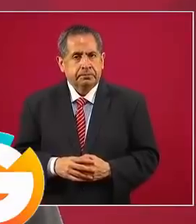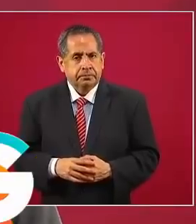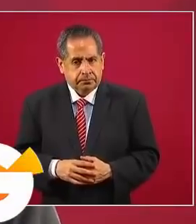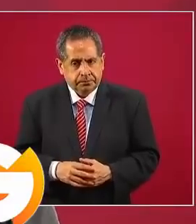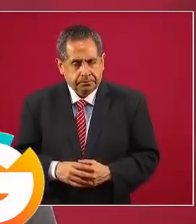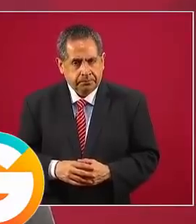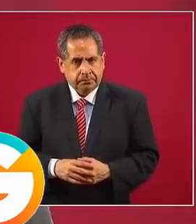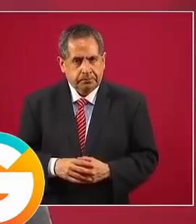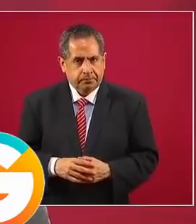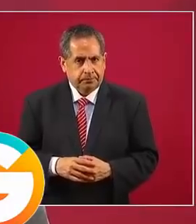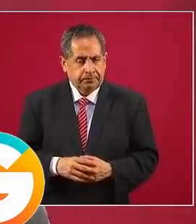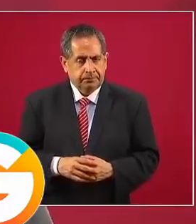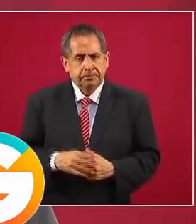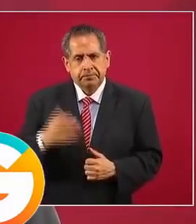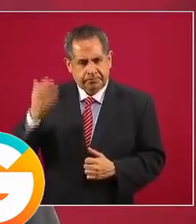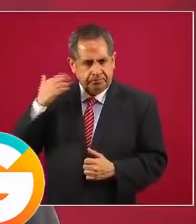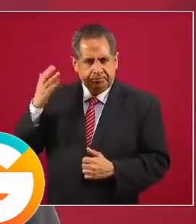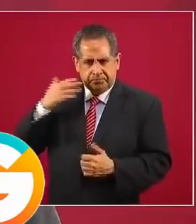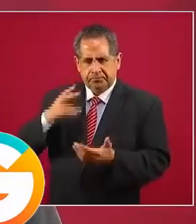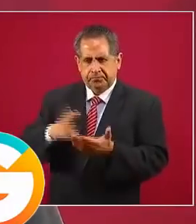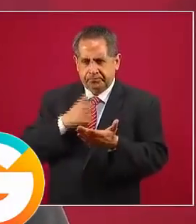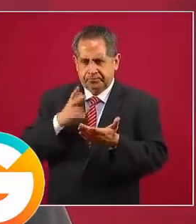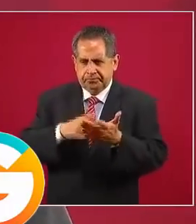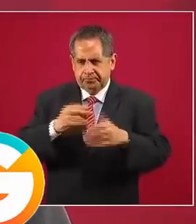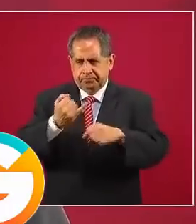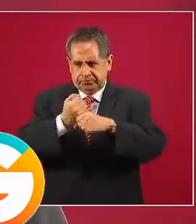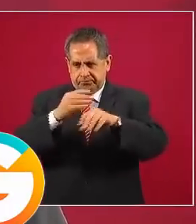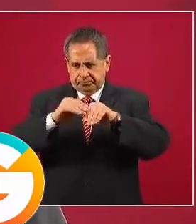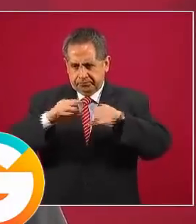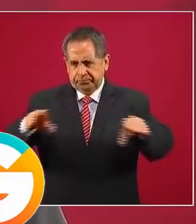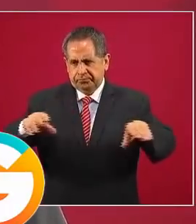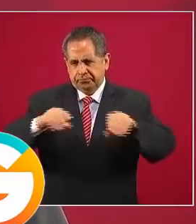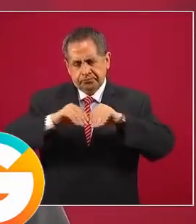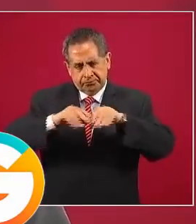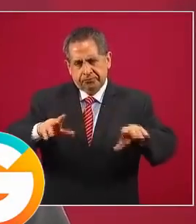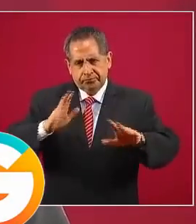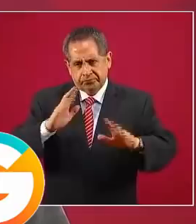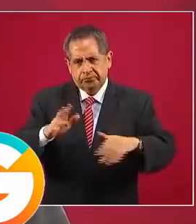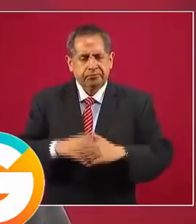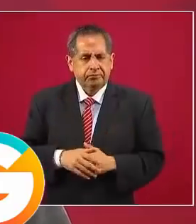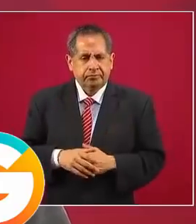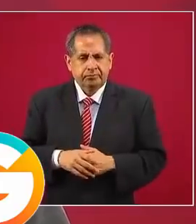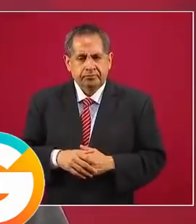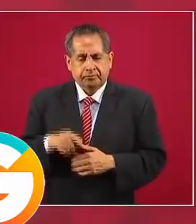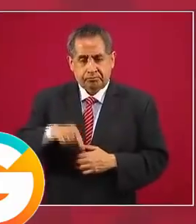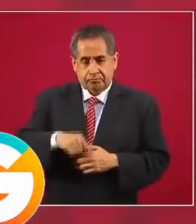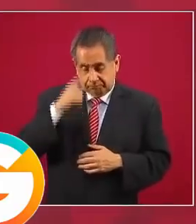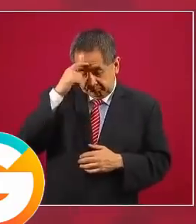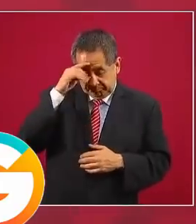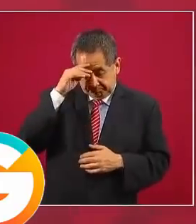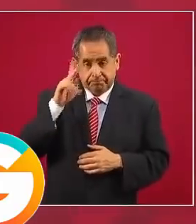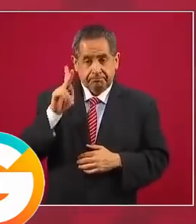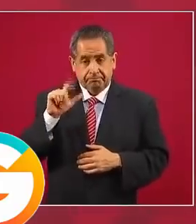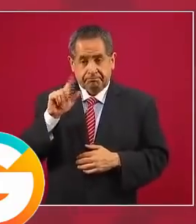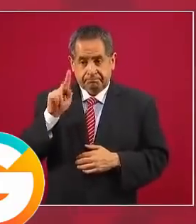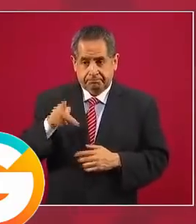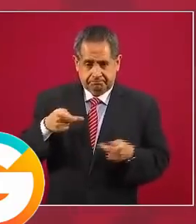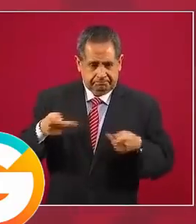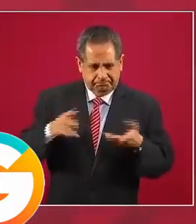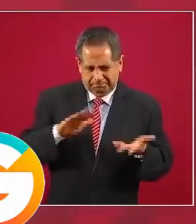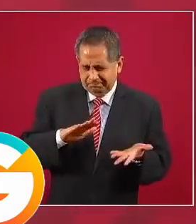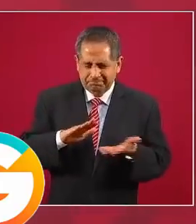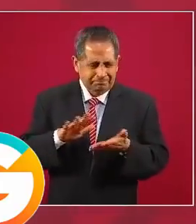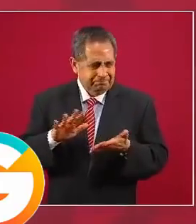se ha informado y ha quedado de manifiesto, hay todo un replanteamiento